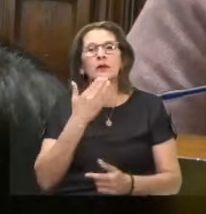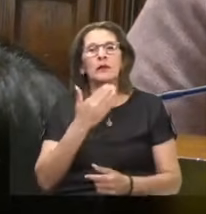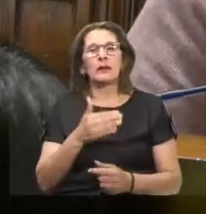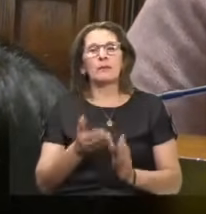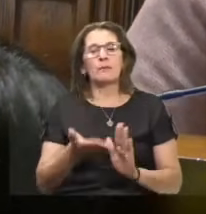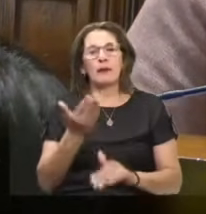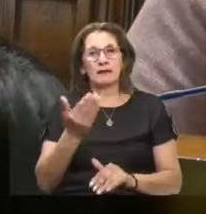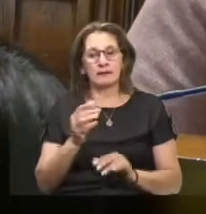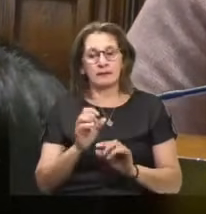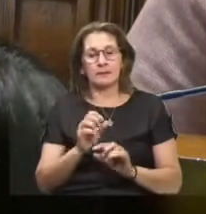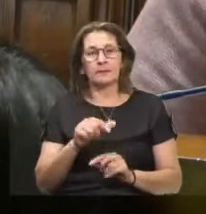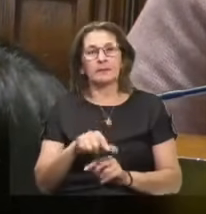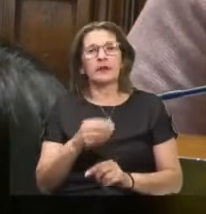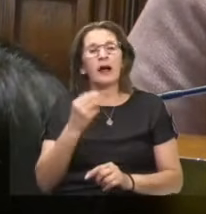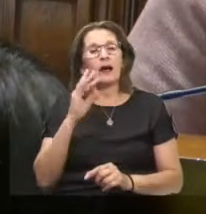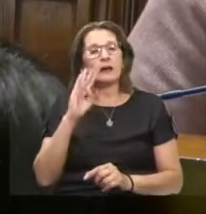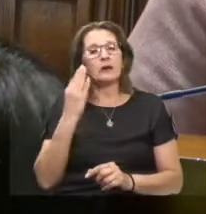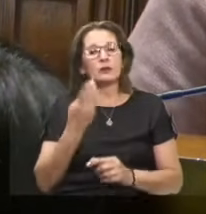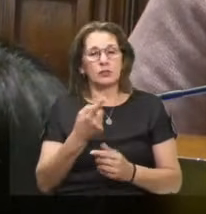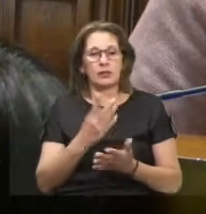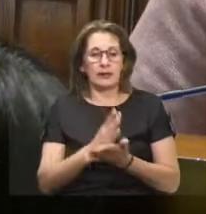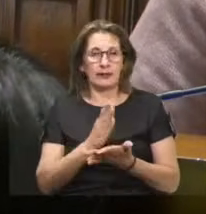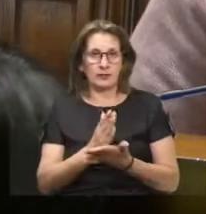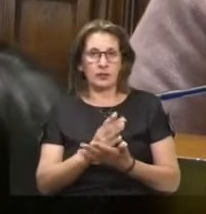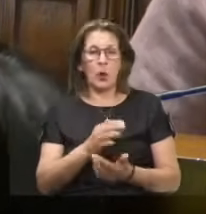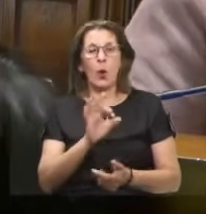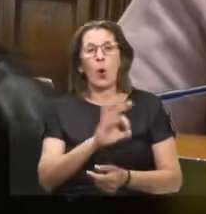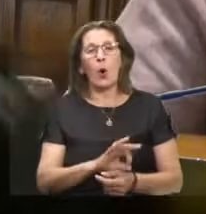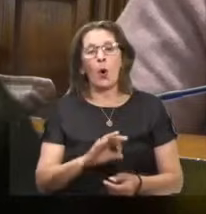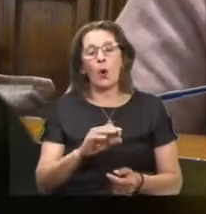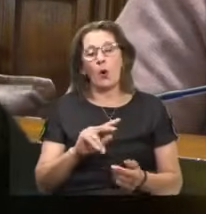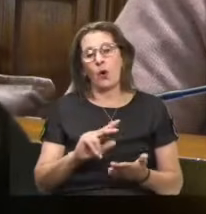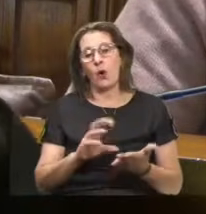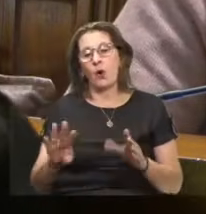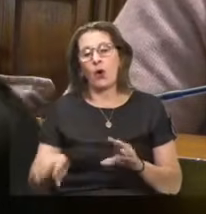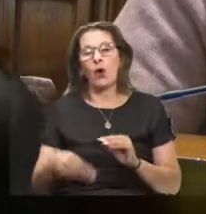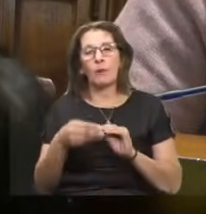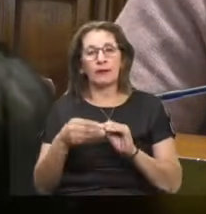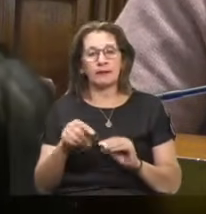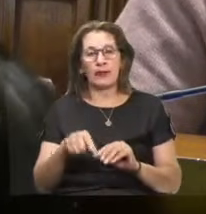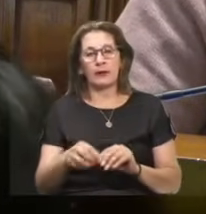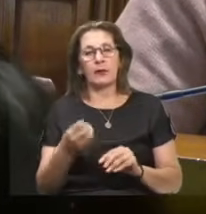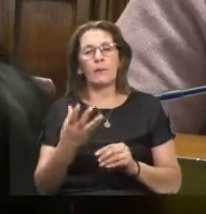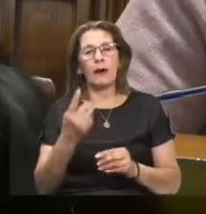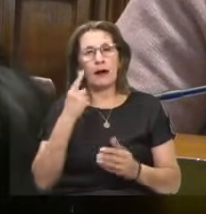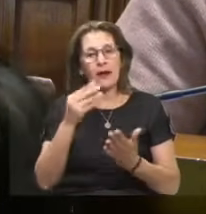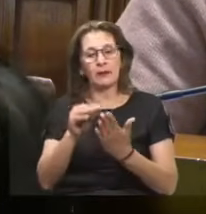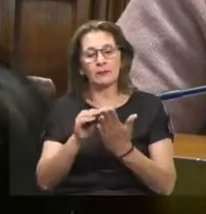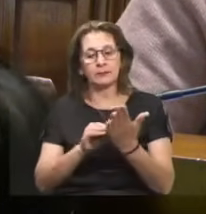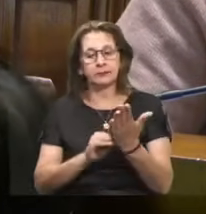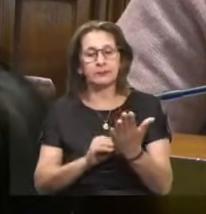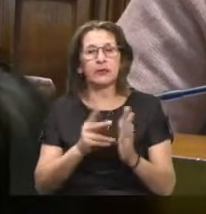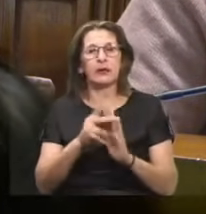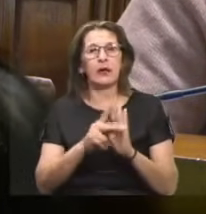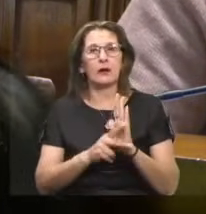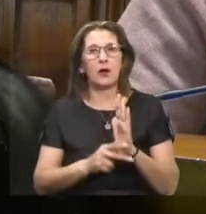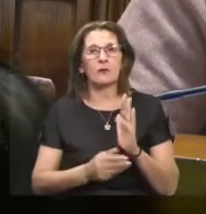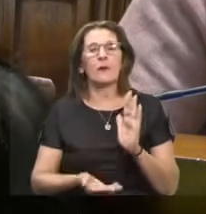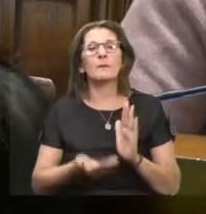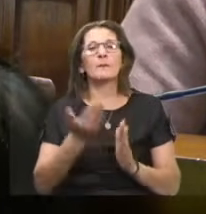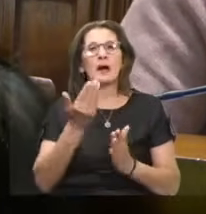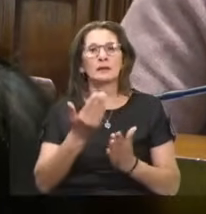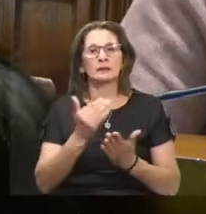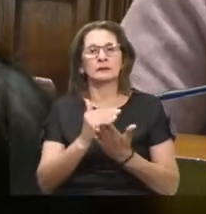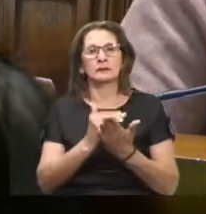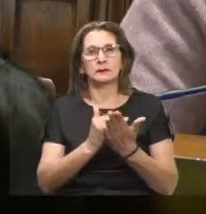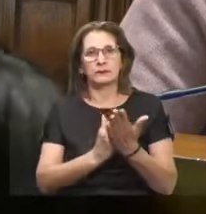al reconocer un derecho o bien, en sentido complementario, aplicar la norma más restringida al